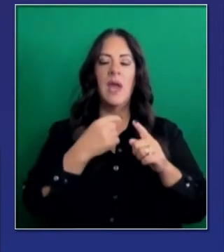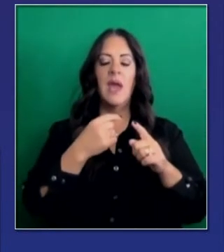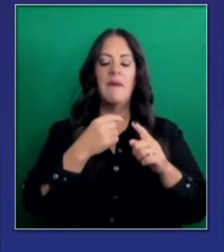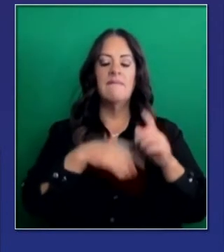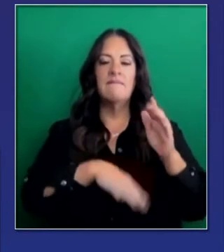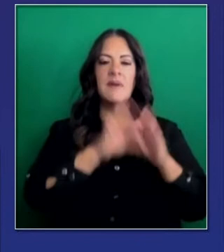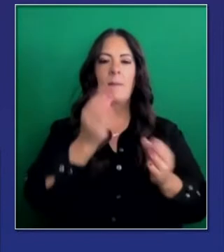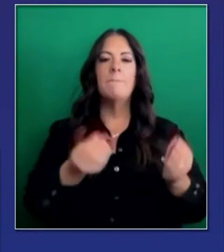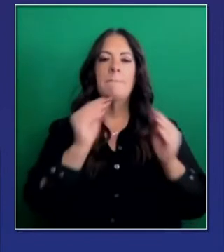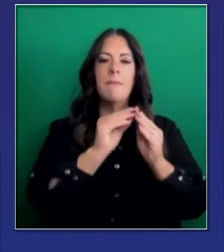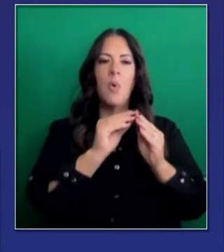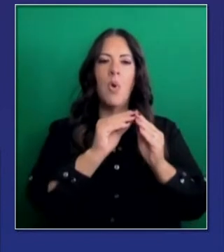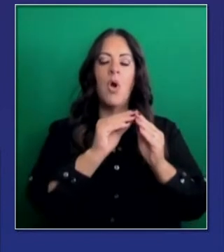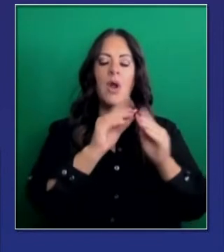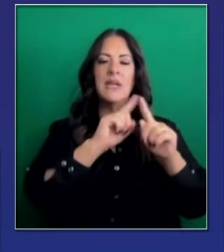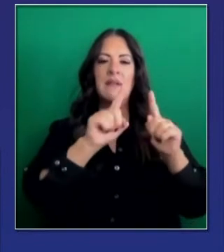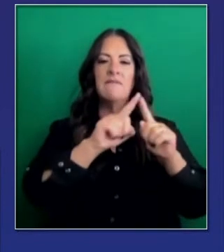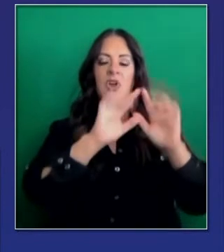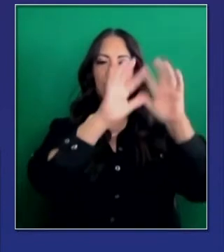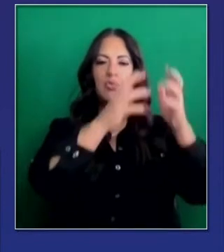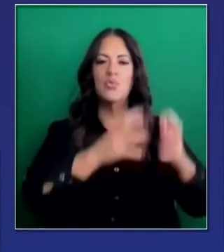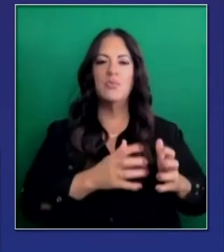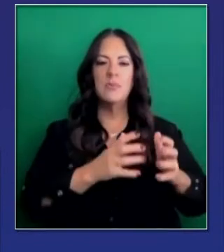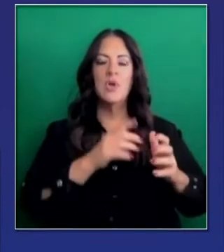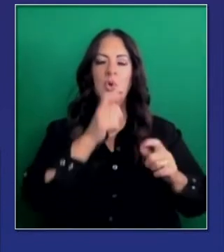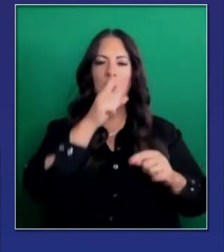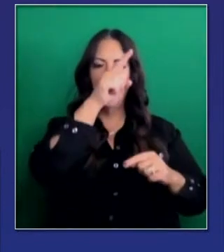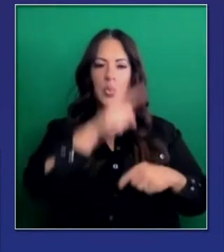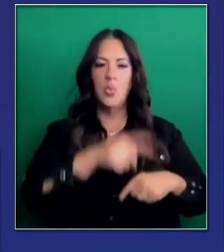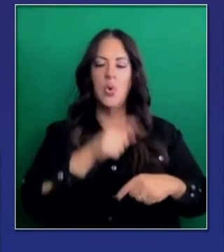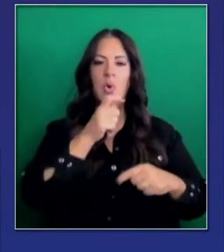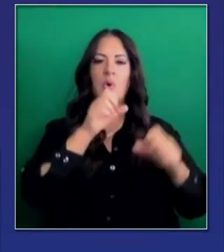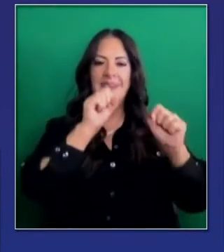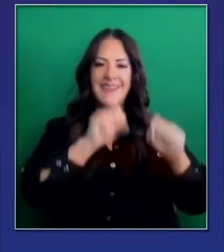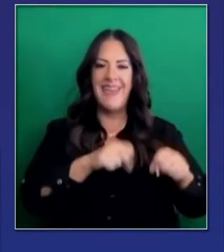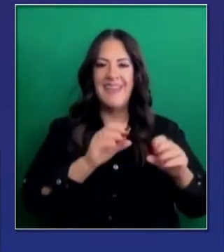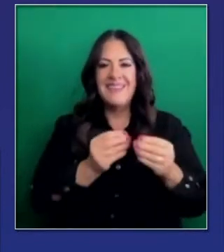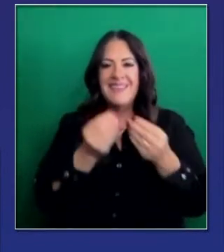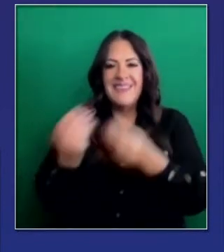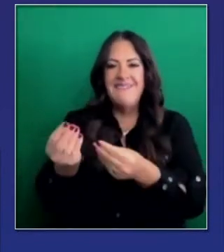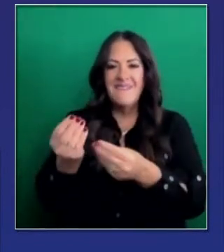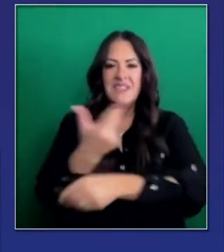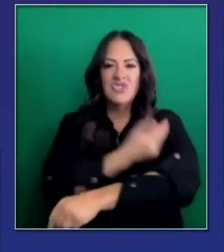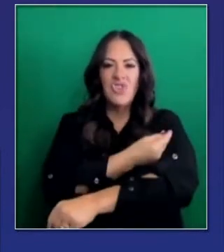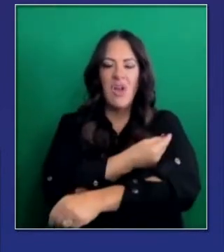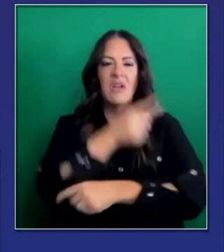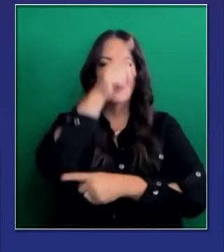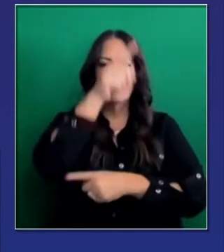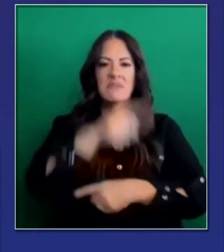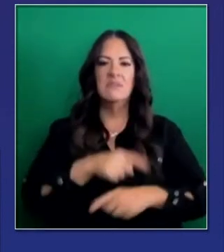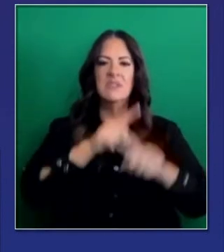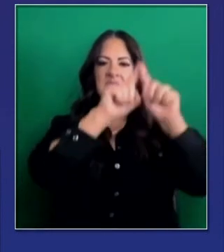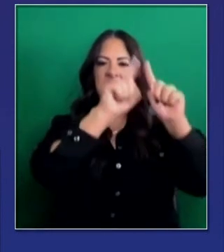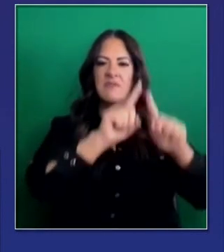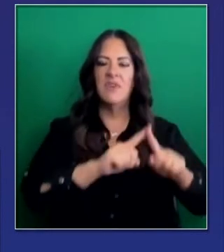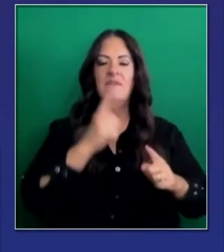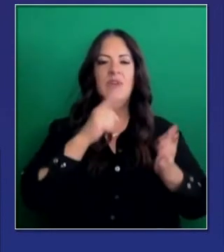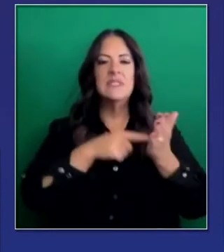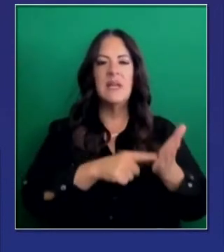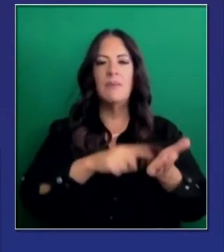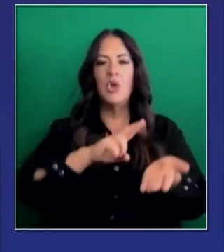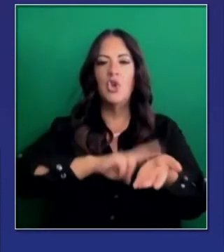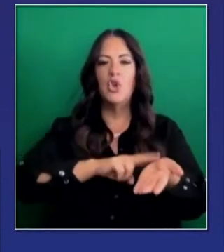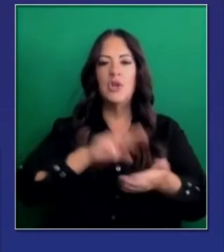las vacunas yo recibí muchas llamadas muchos emails y textos de gente que dice usted debería permitir que a las